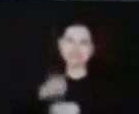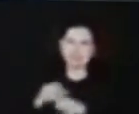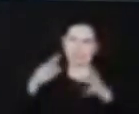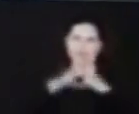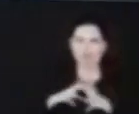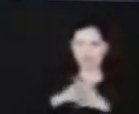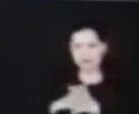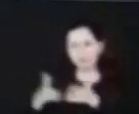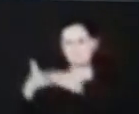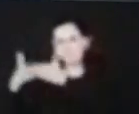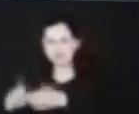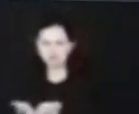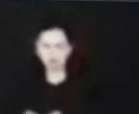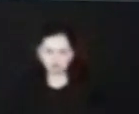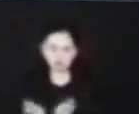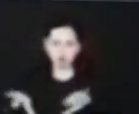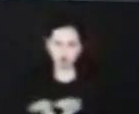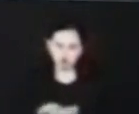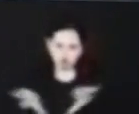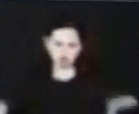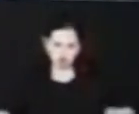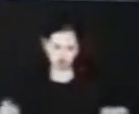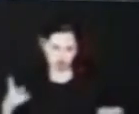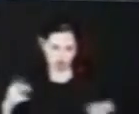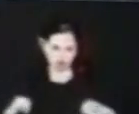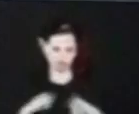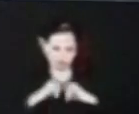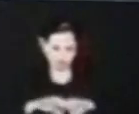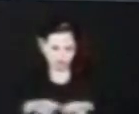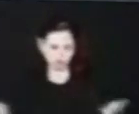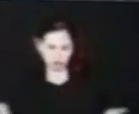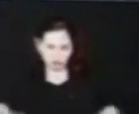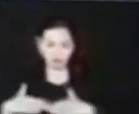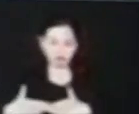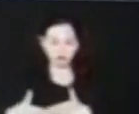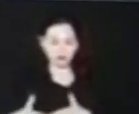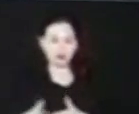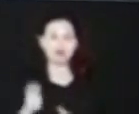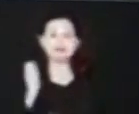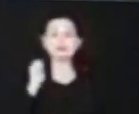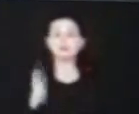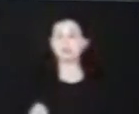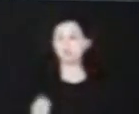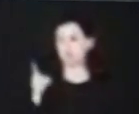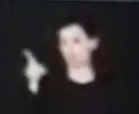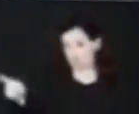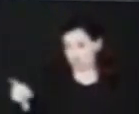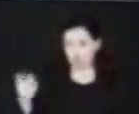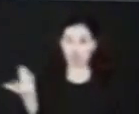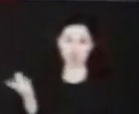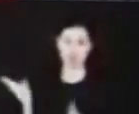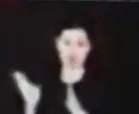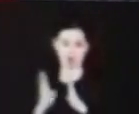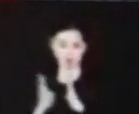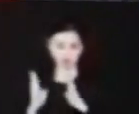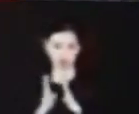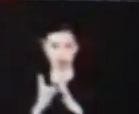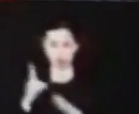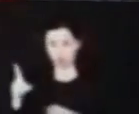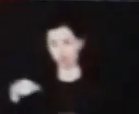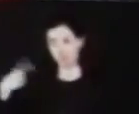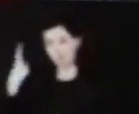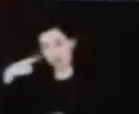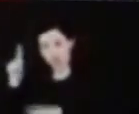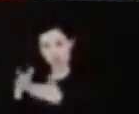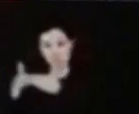dividió en dos instituciones. Así pues, el Ejército y la Marina pueden